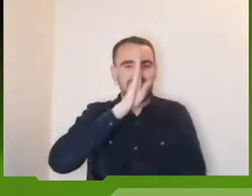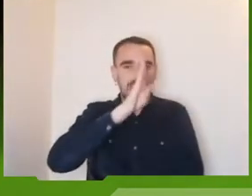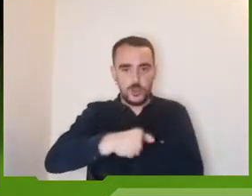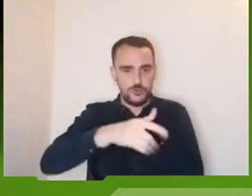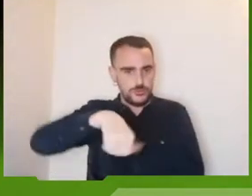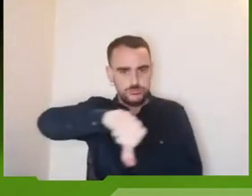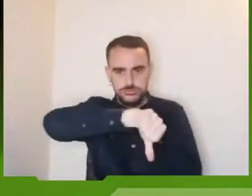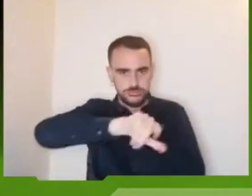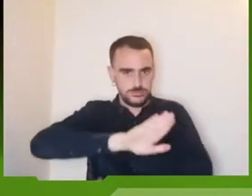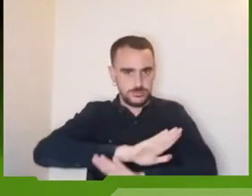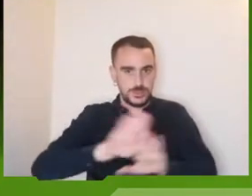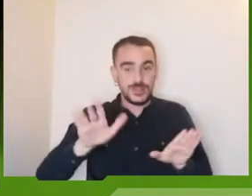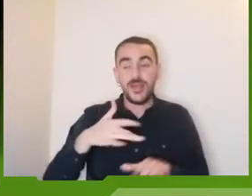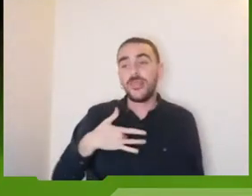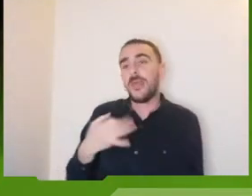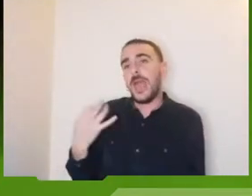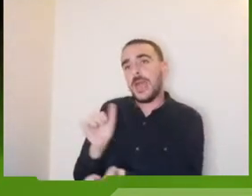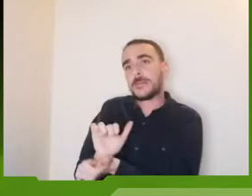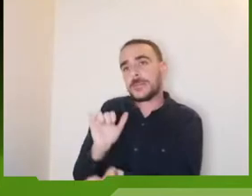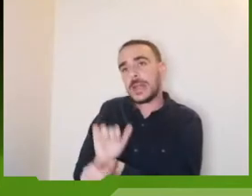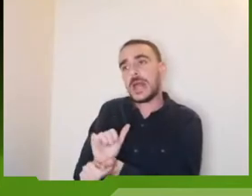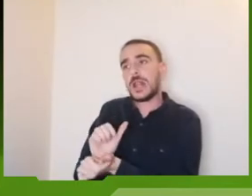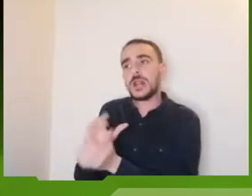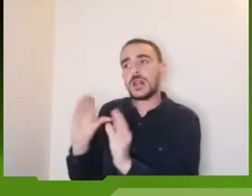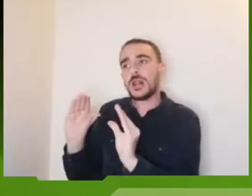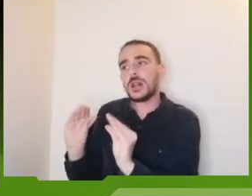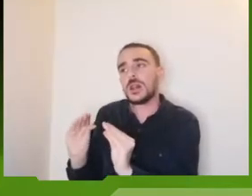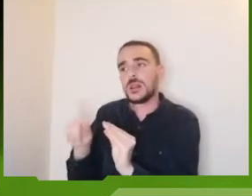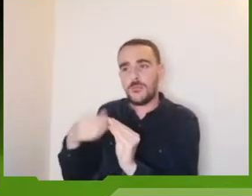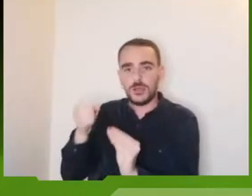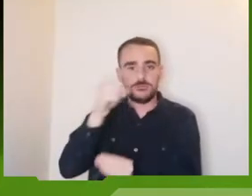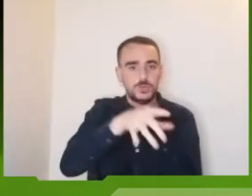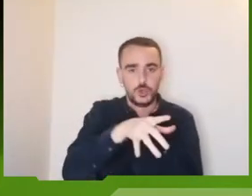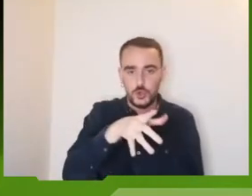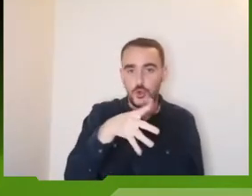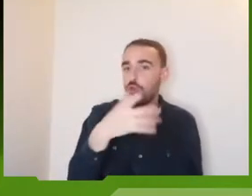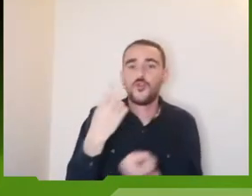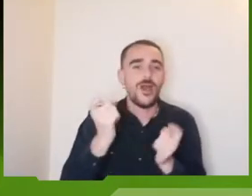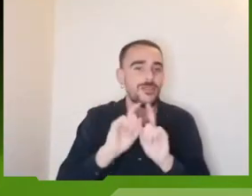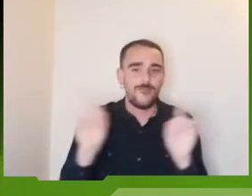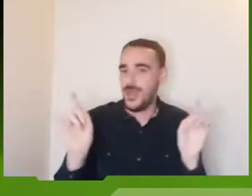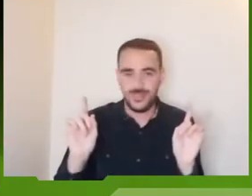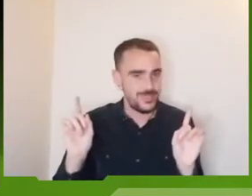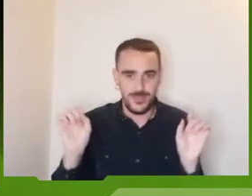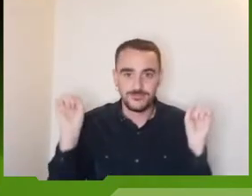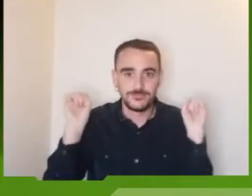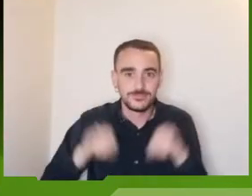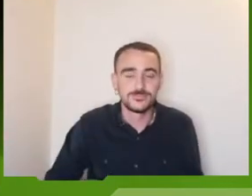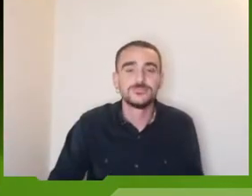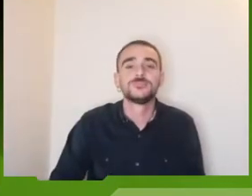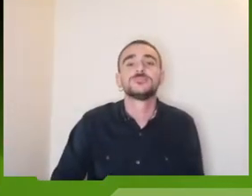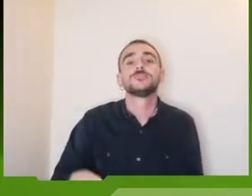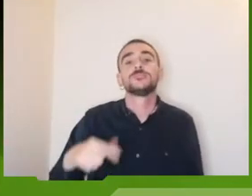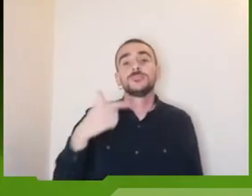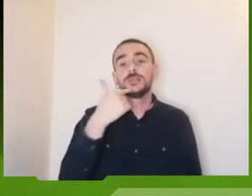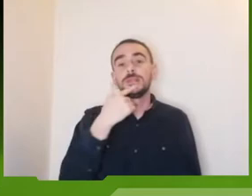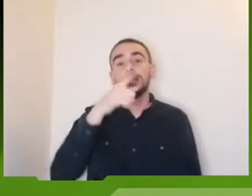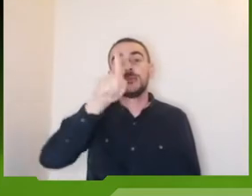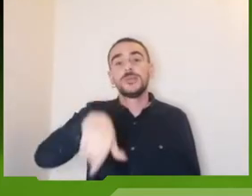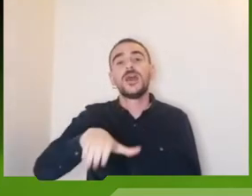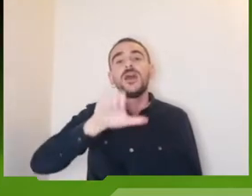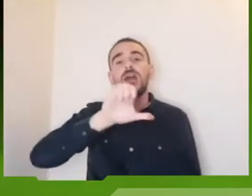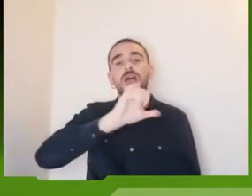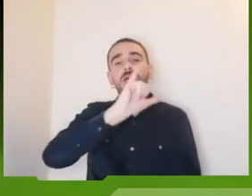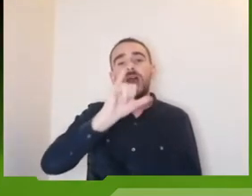¡Qué guay! Vale, con esto respondes, creo, una pregunta que nos hacían en el chat de Ezdoya, que dice, ¿la masa se puede